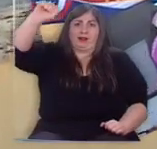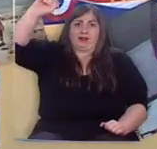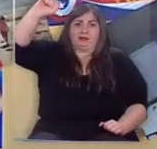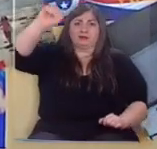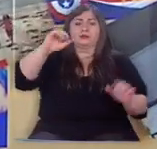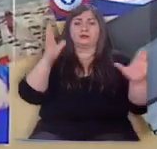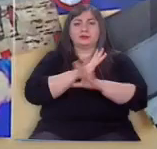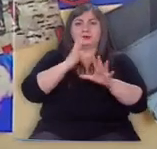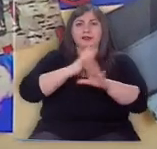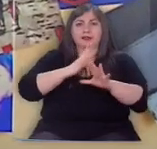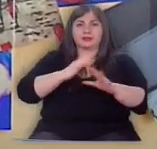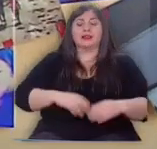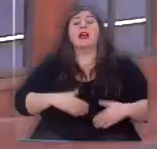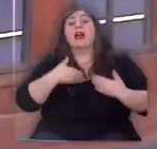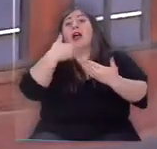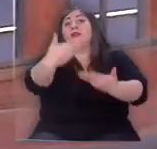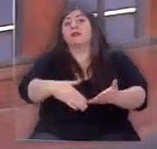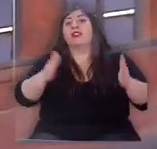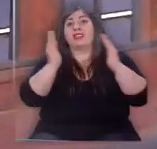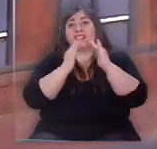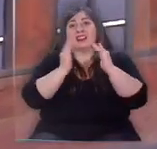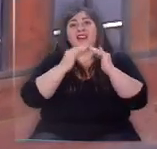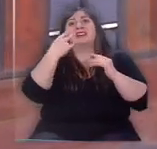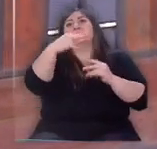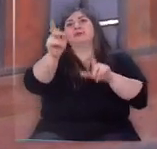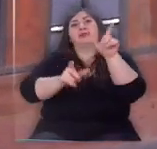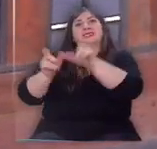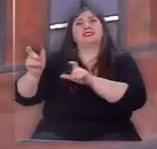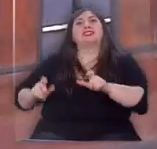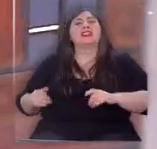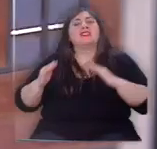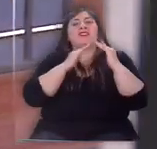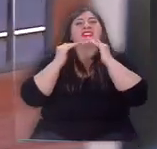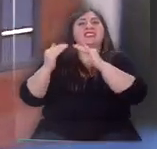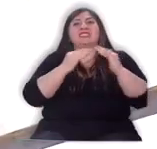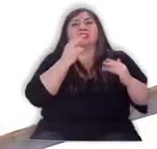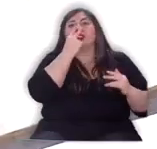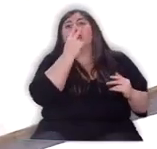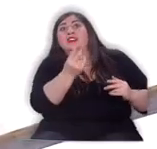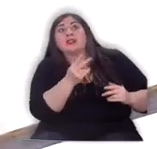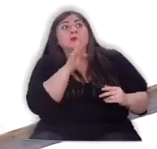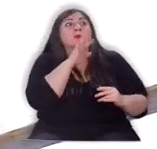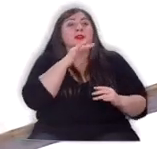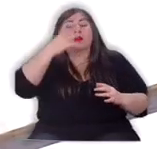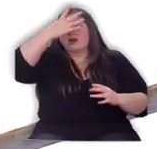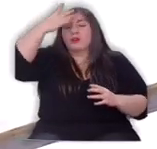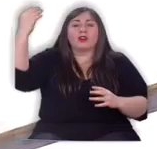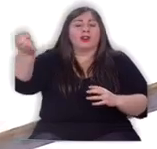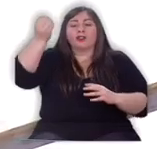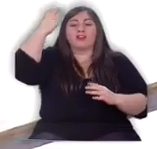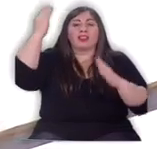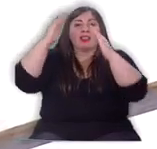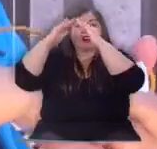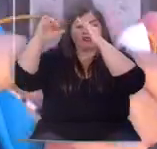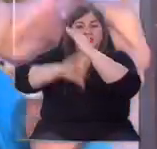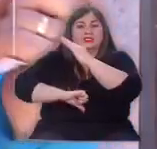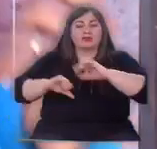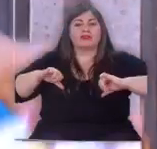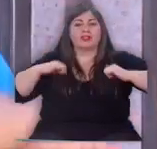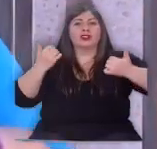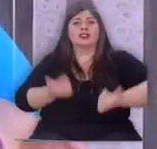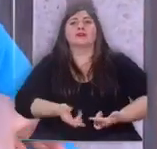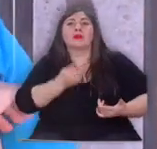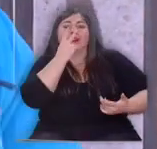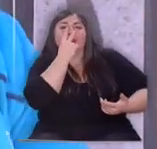Mientras vocaliza, afuera de su casa está su público, vecinos que por unos minutos olvidan el confinamiento voluntario